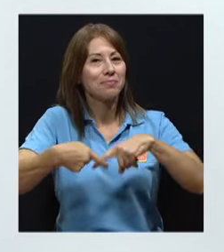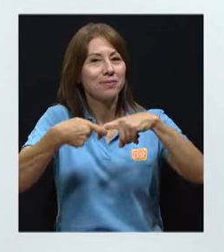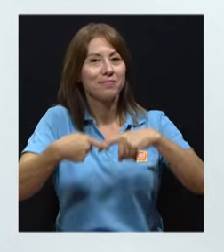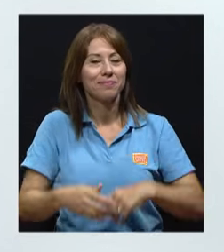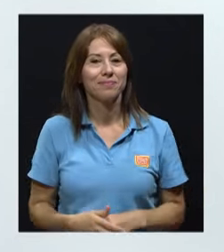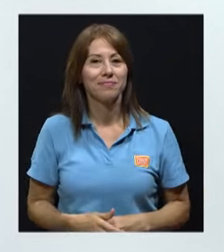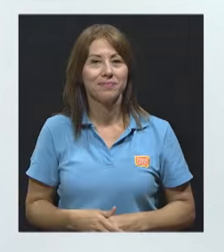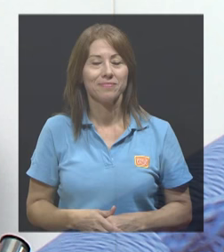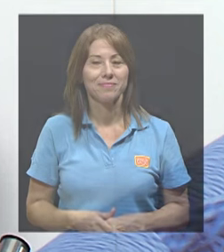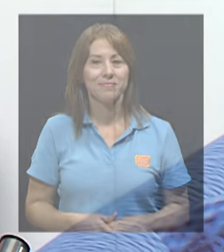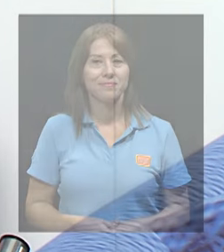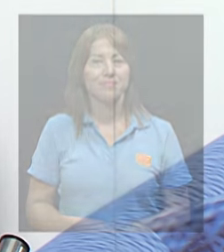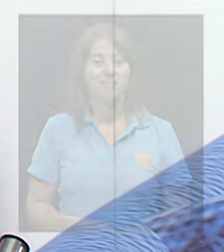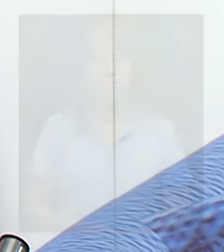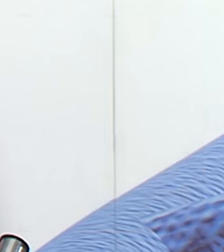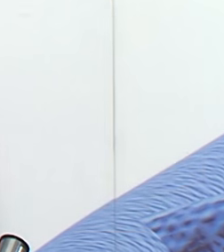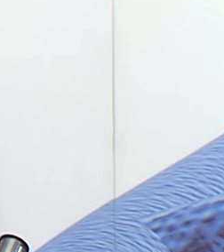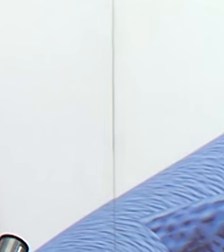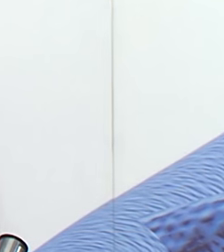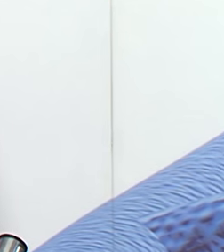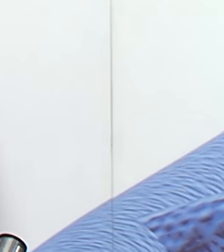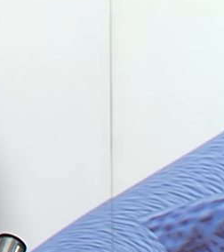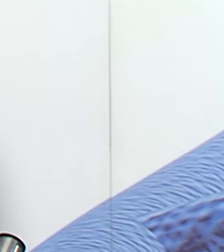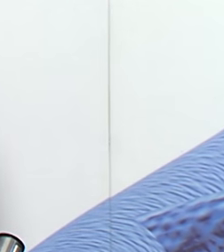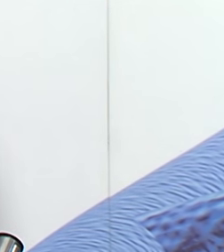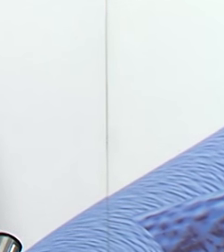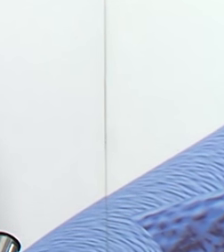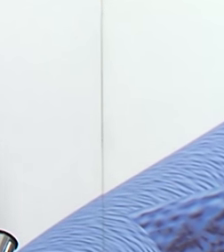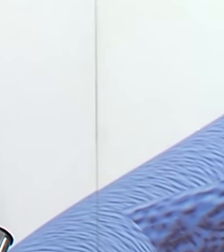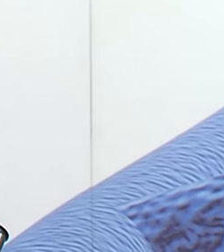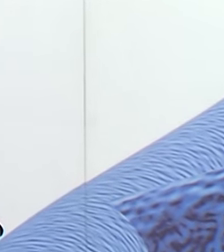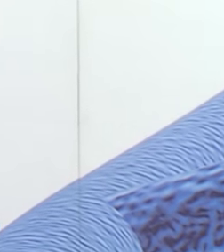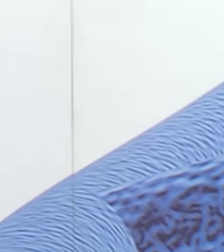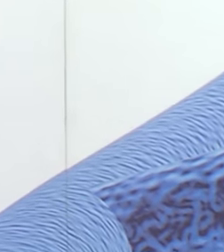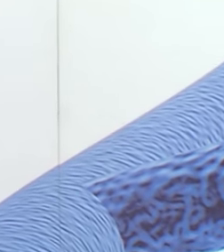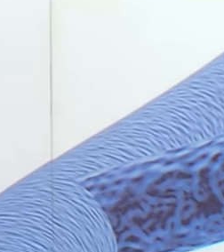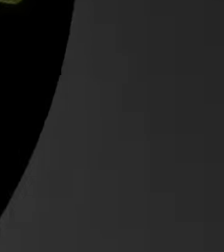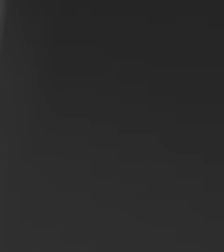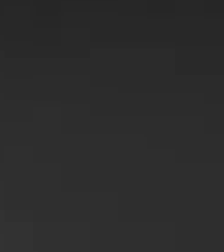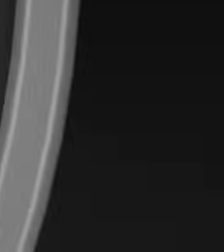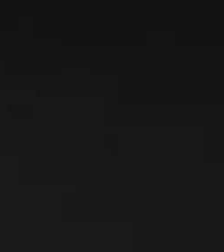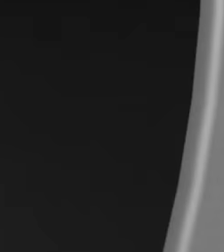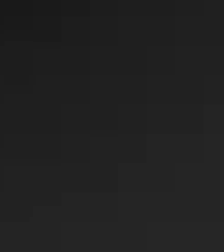PVC vamos a hablar de materiales más adelante vamos a hacer una pausa ya regresamos